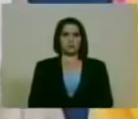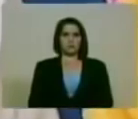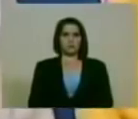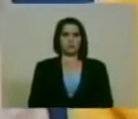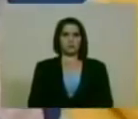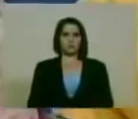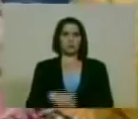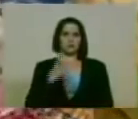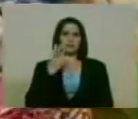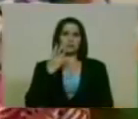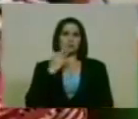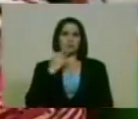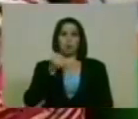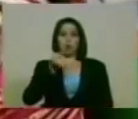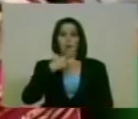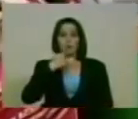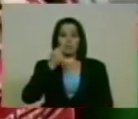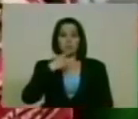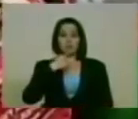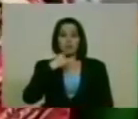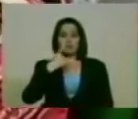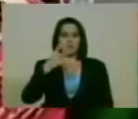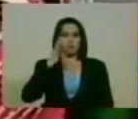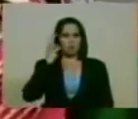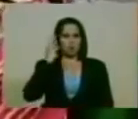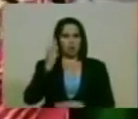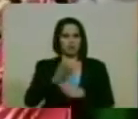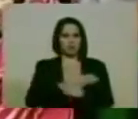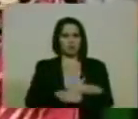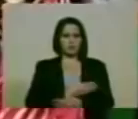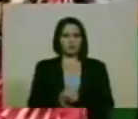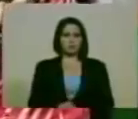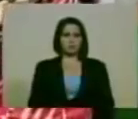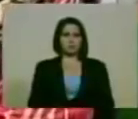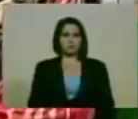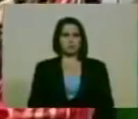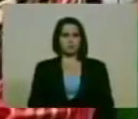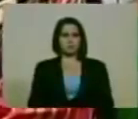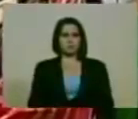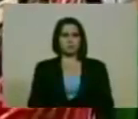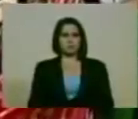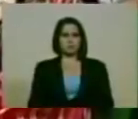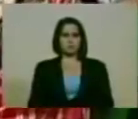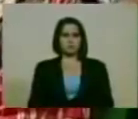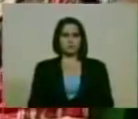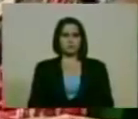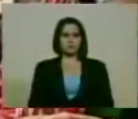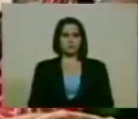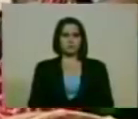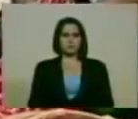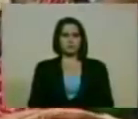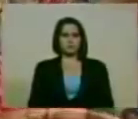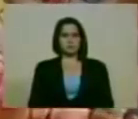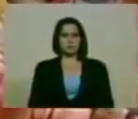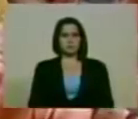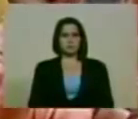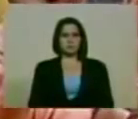Por ejemplo, la medicina que decía Freda. ¿Ah? ¿Qué dije yo?